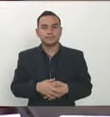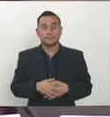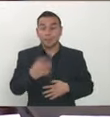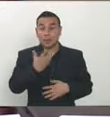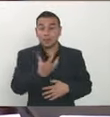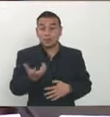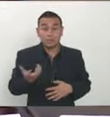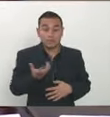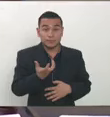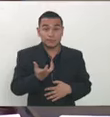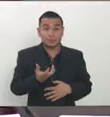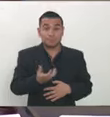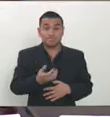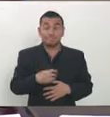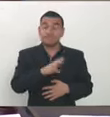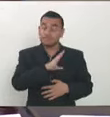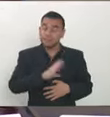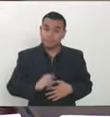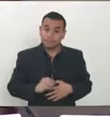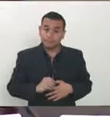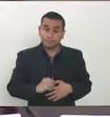a todos los salvadoreños.